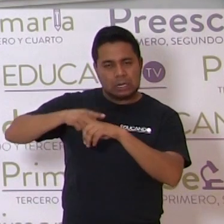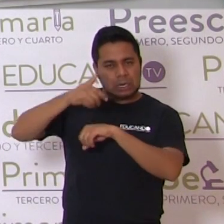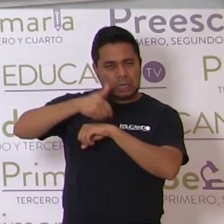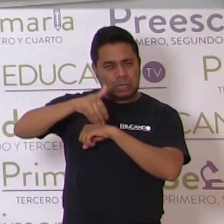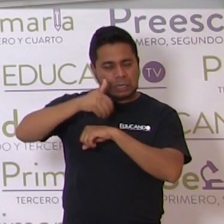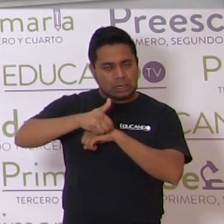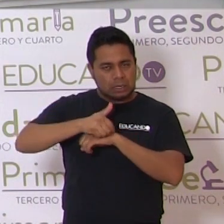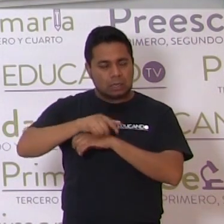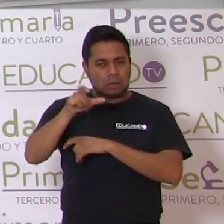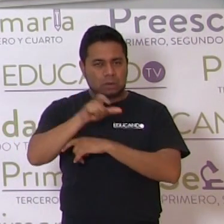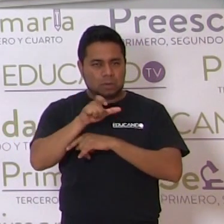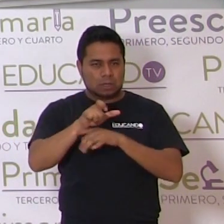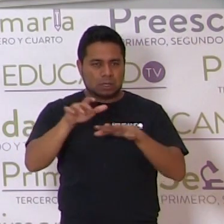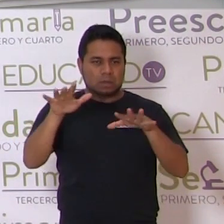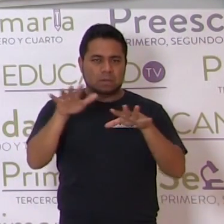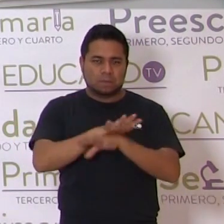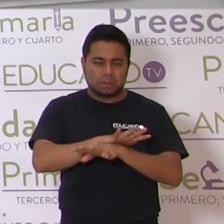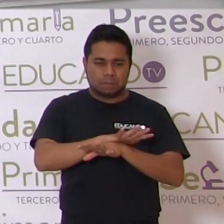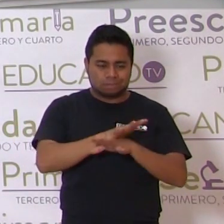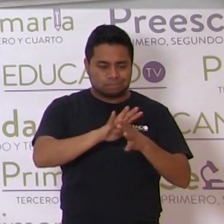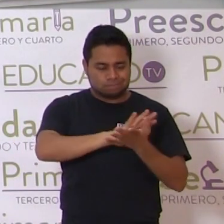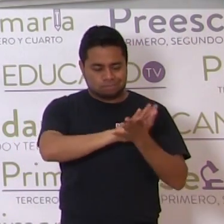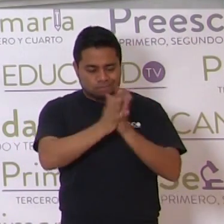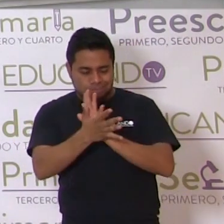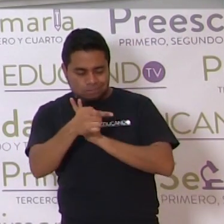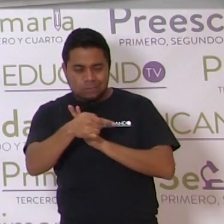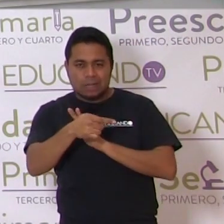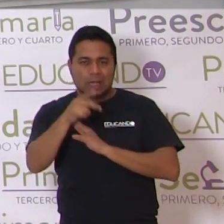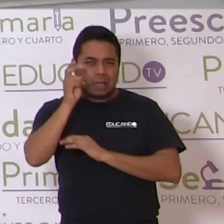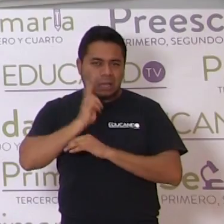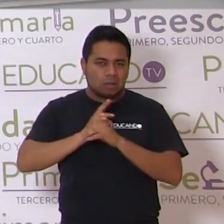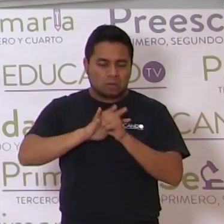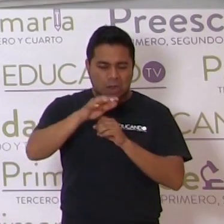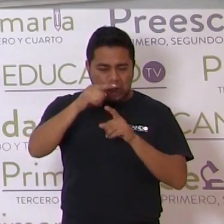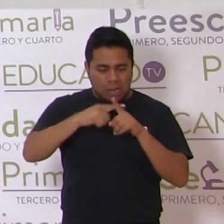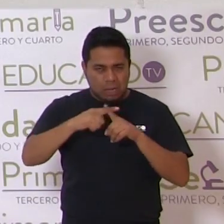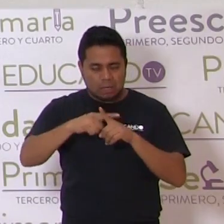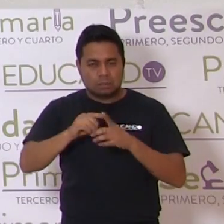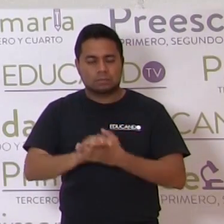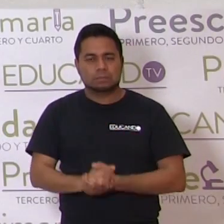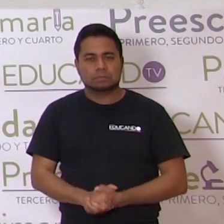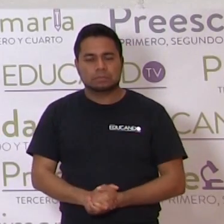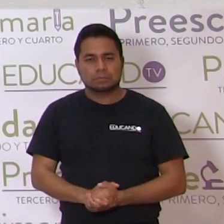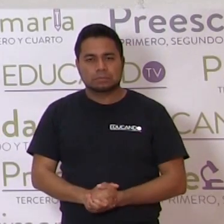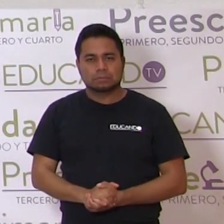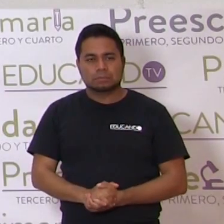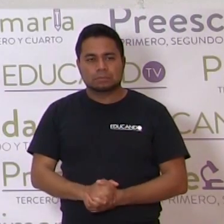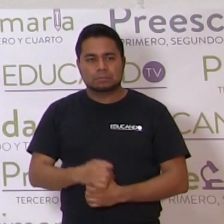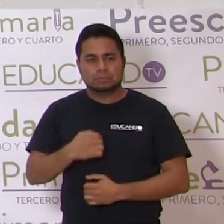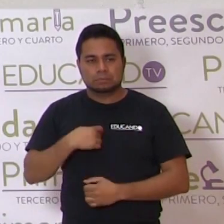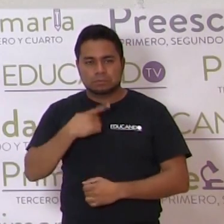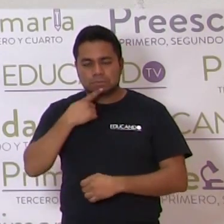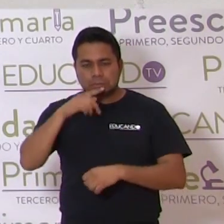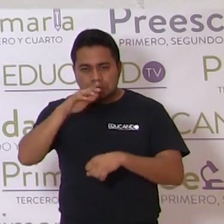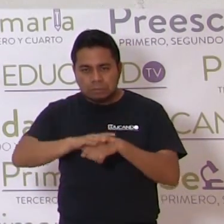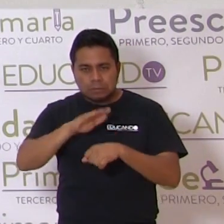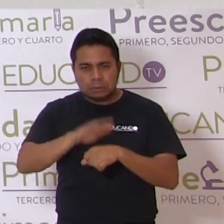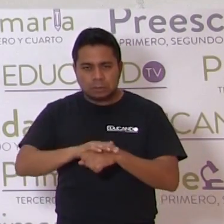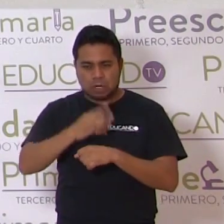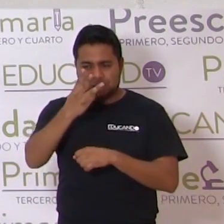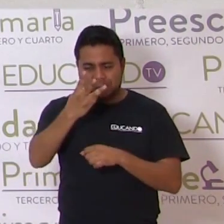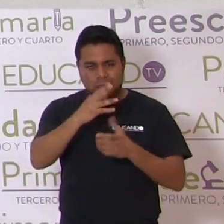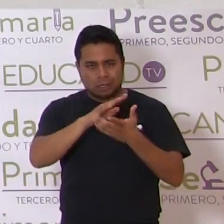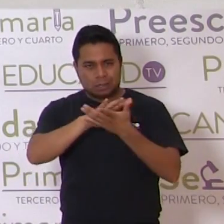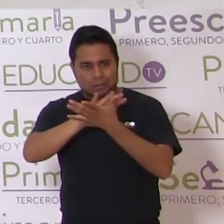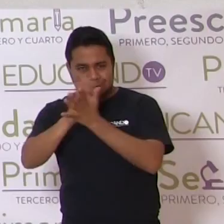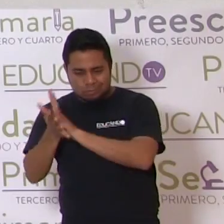que ocurren los cambios de estado. Yo no les quiero decir cuáles son los tres estados físicos del agua porque